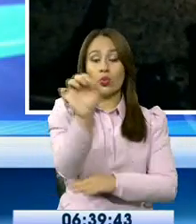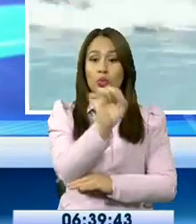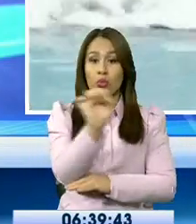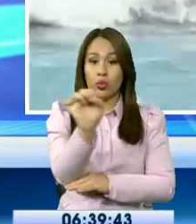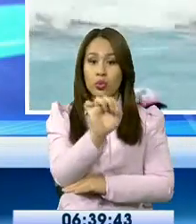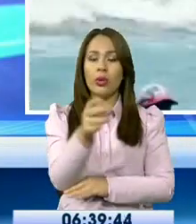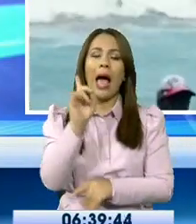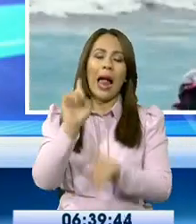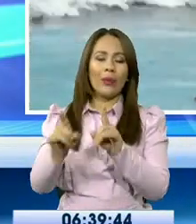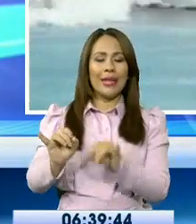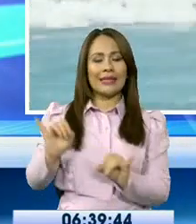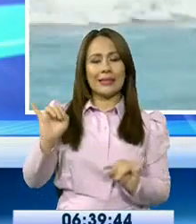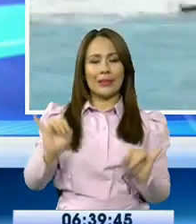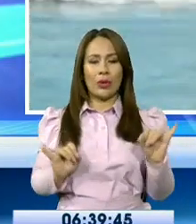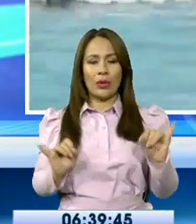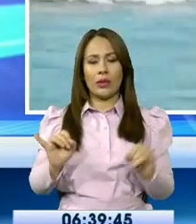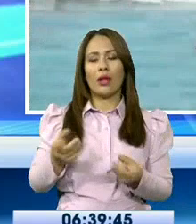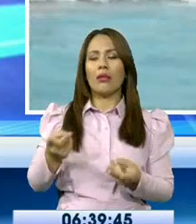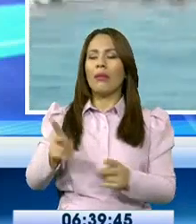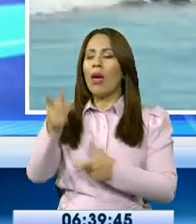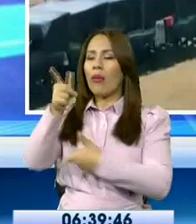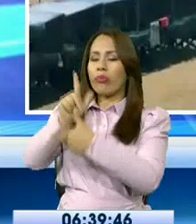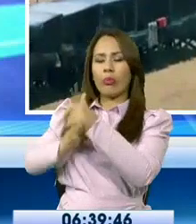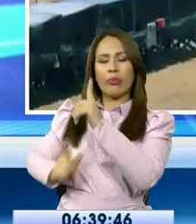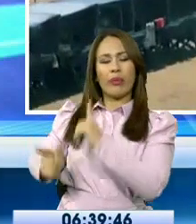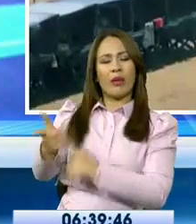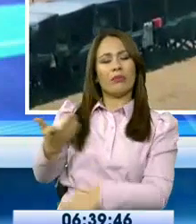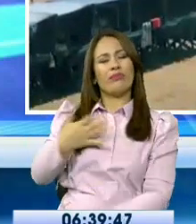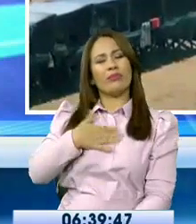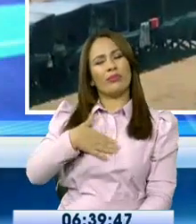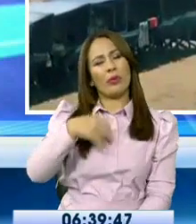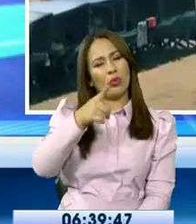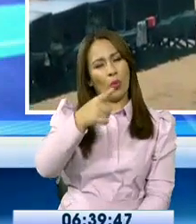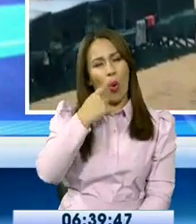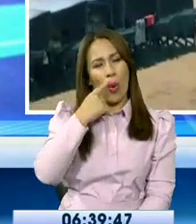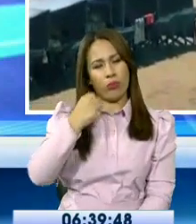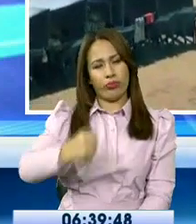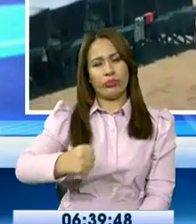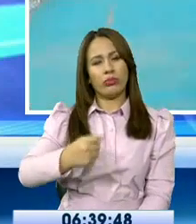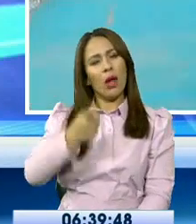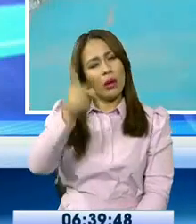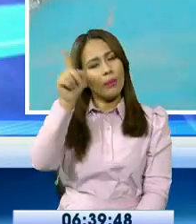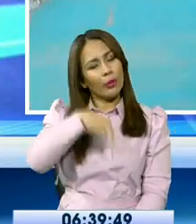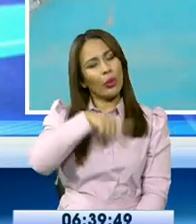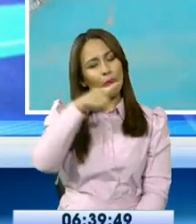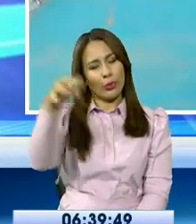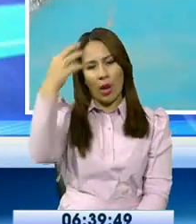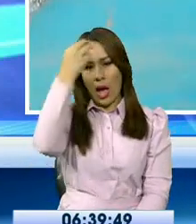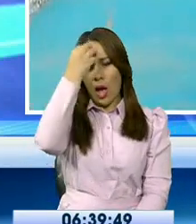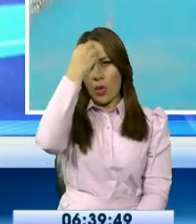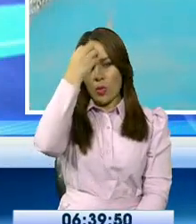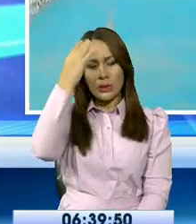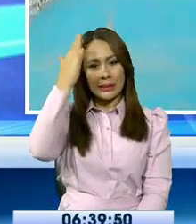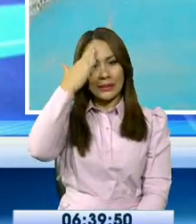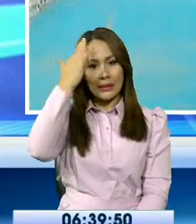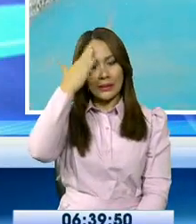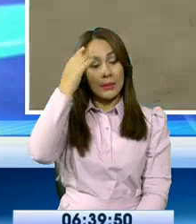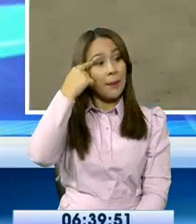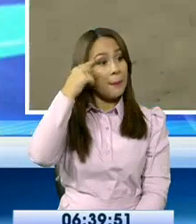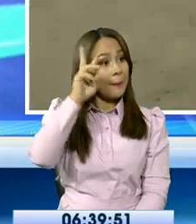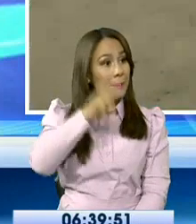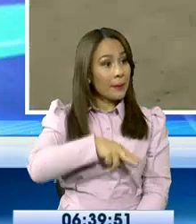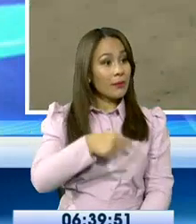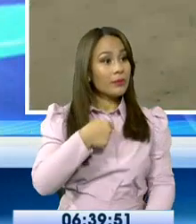también señoritas y señoras que han bebido y han manejado, pero creo que cuando usted conduce debe tener la capacidad de pensar que